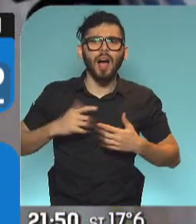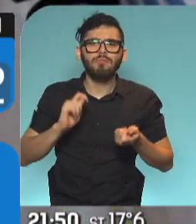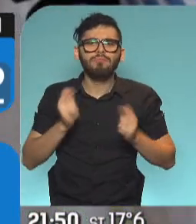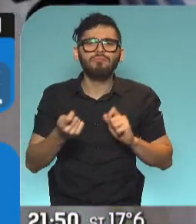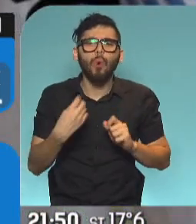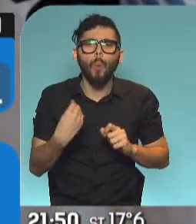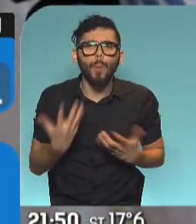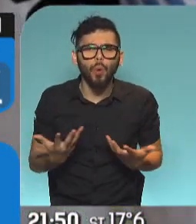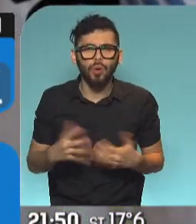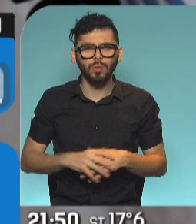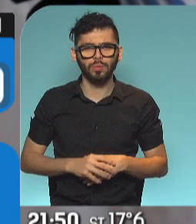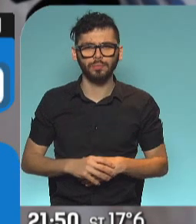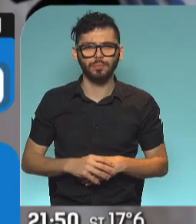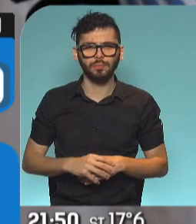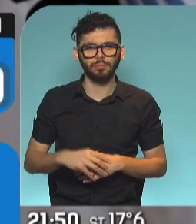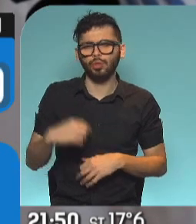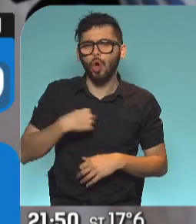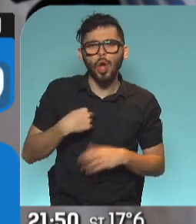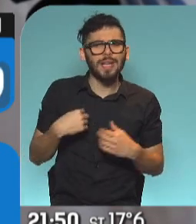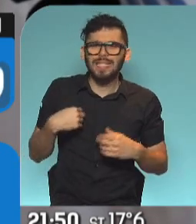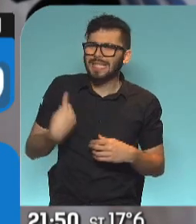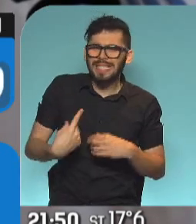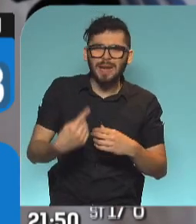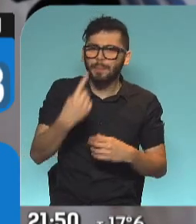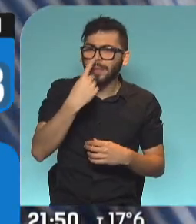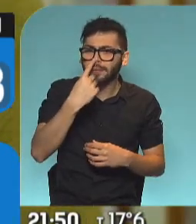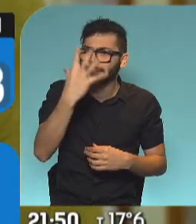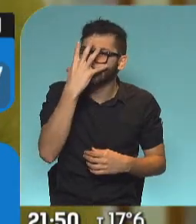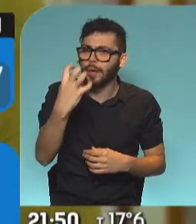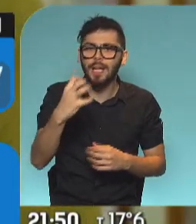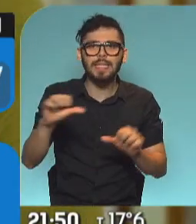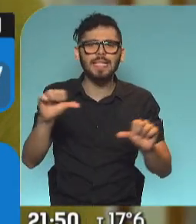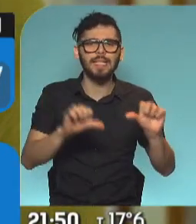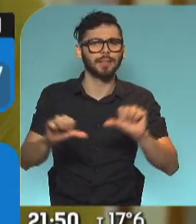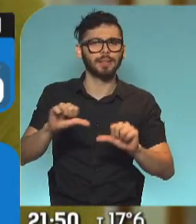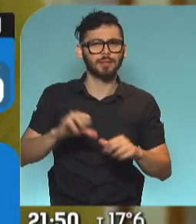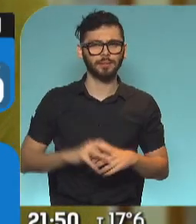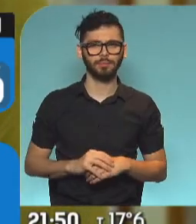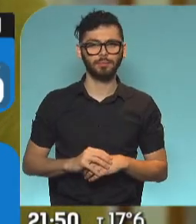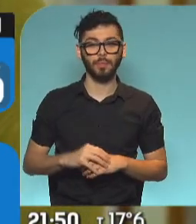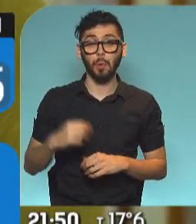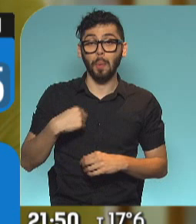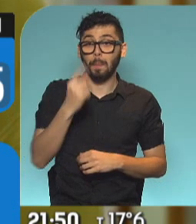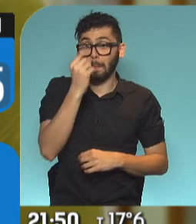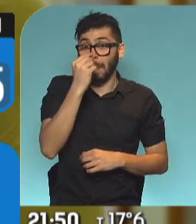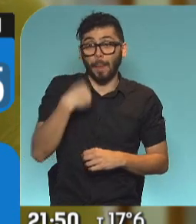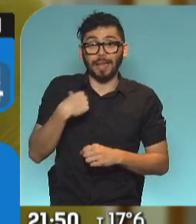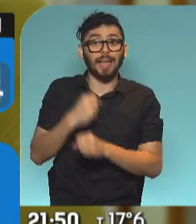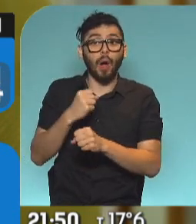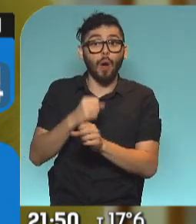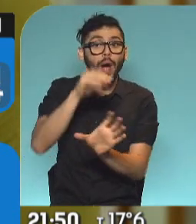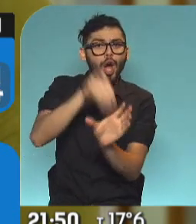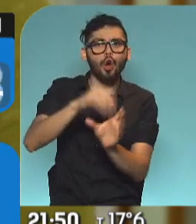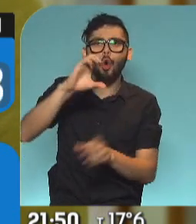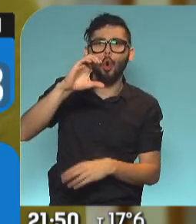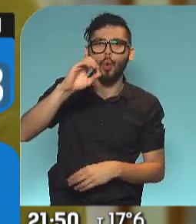llamaron, siempre estuve del lado de la ciencia, siempre me interesó la ciencia. Mi papá trabajaba en CONAE y una